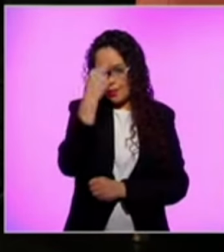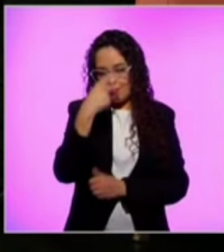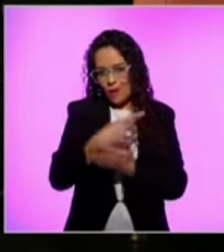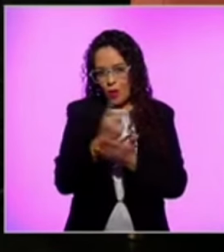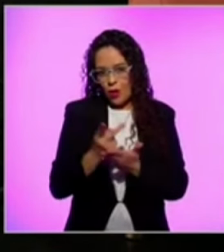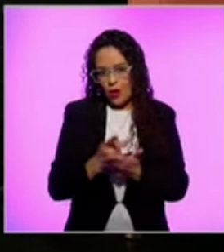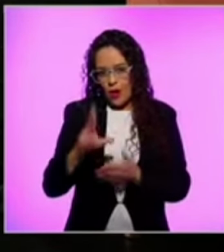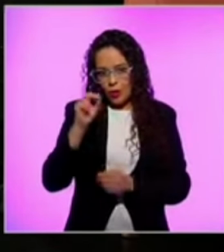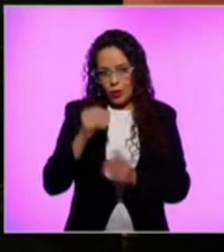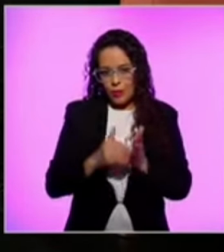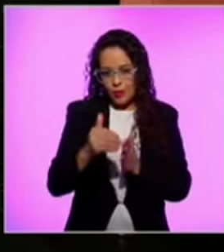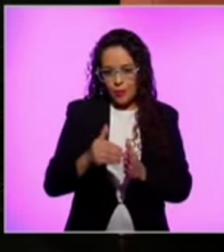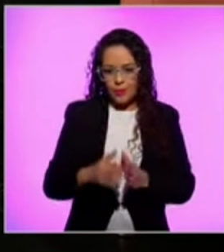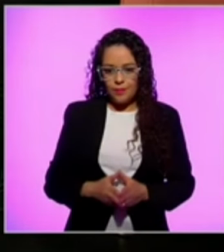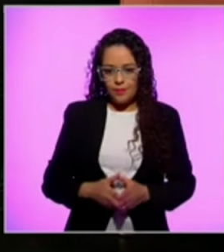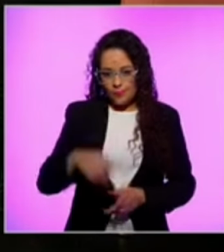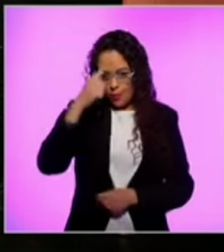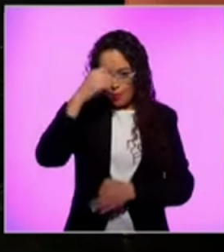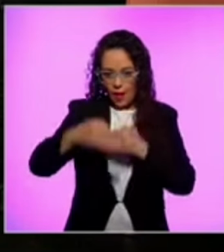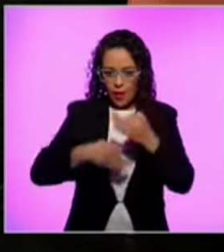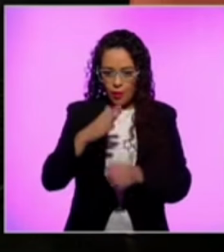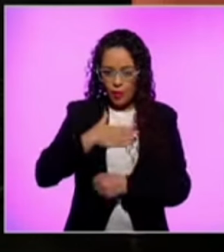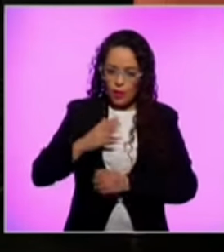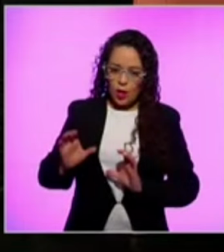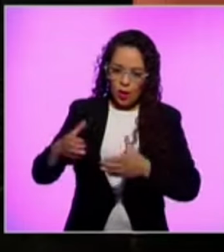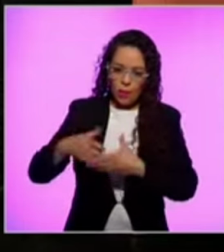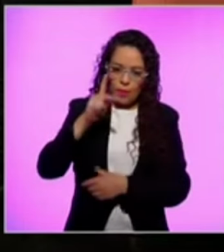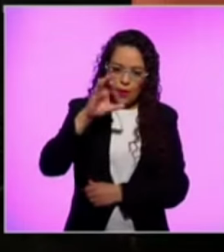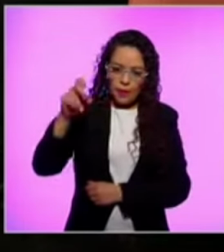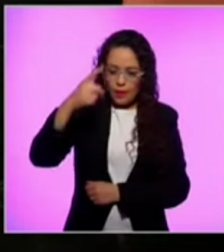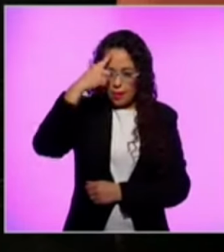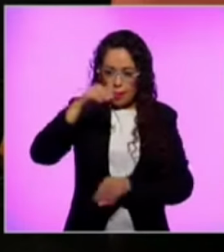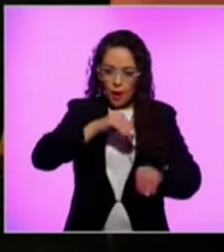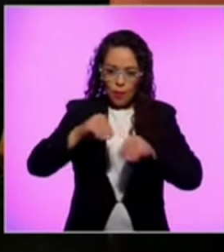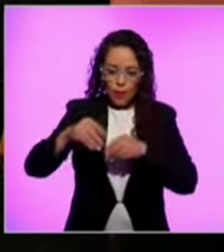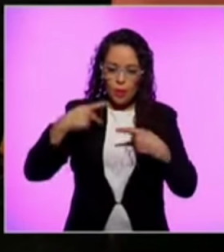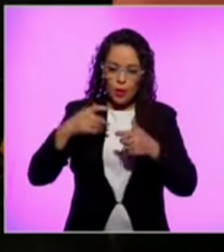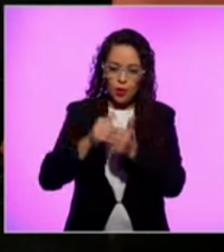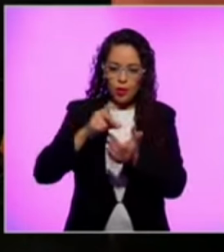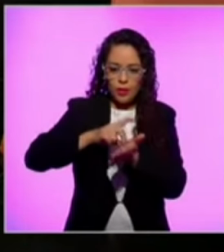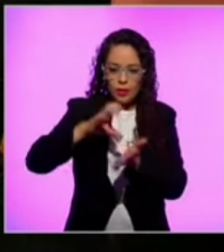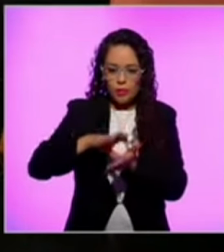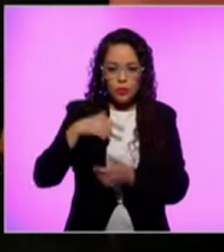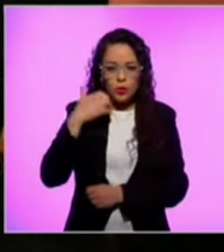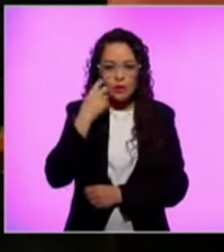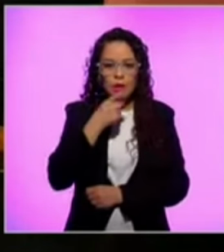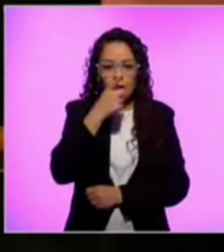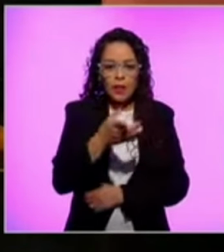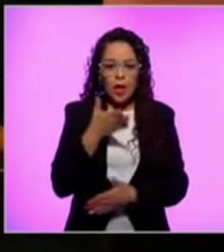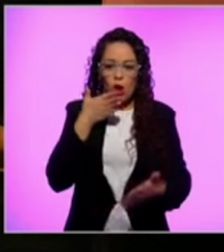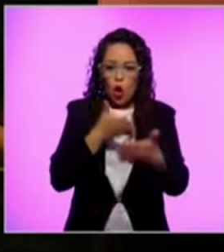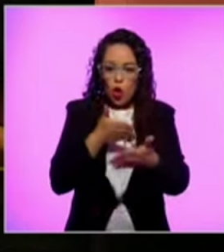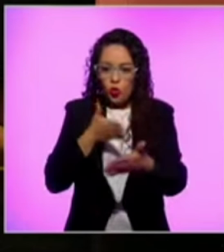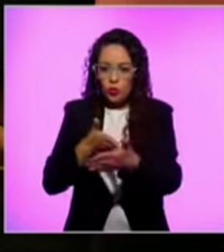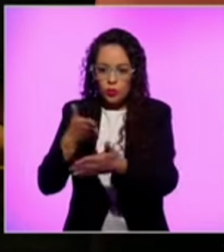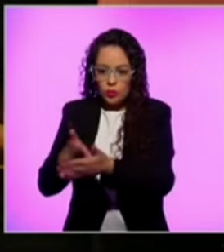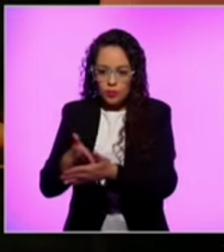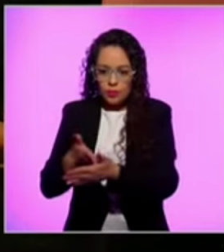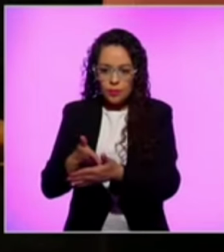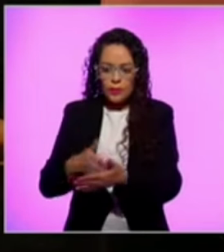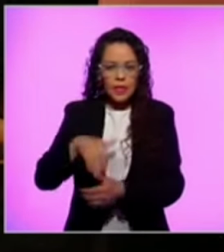Para toda mi comunidad PCD, para el Movimiento de Personas con Discapacidad, decirles que de verdad los obstáculos y las barreras